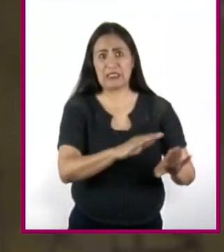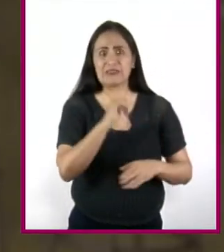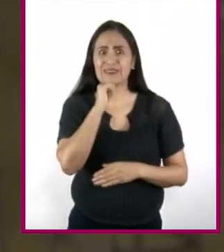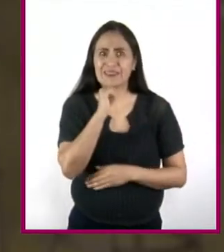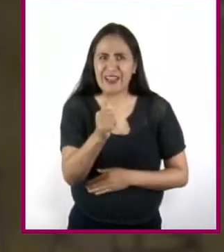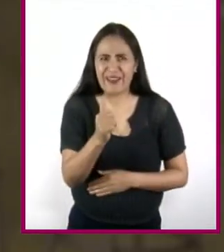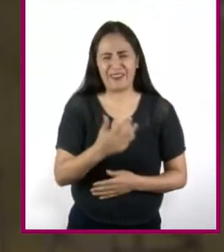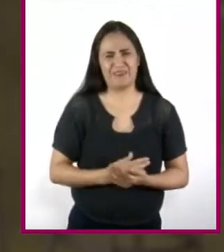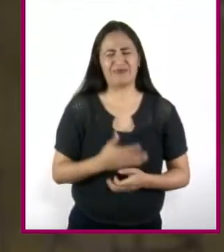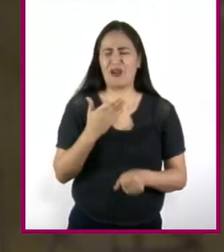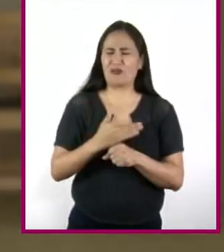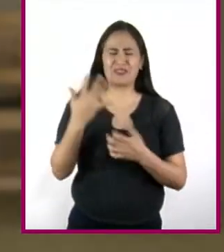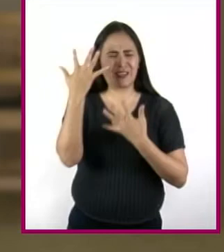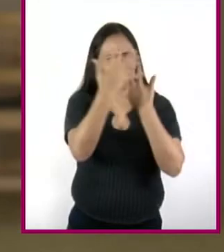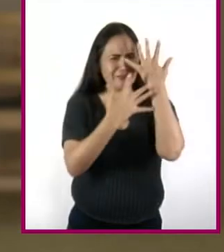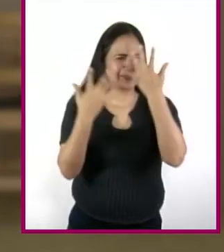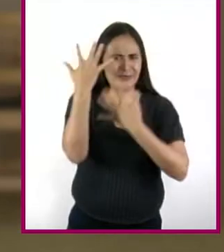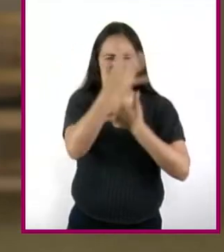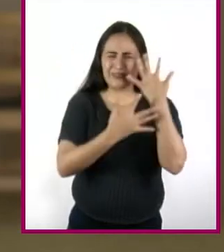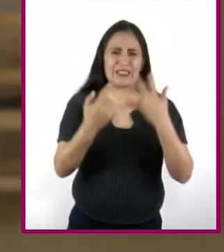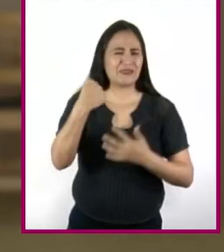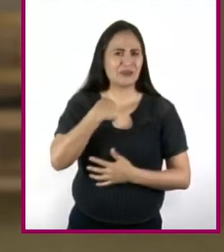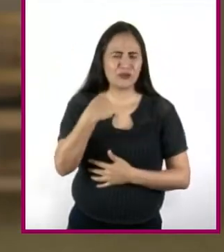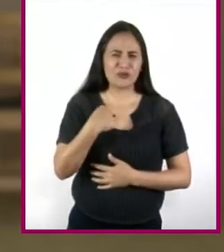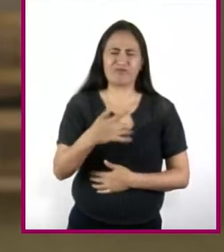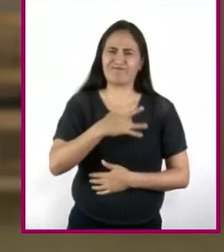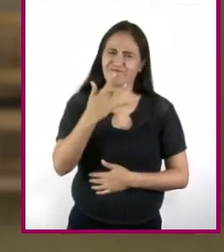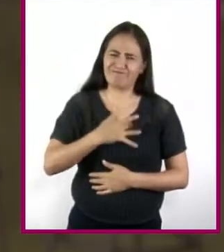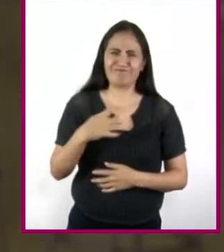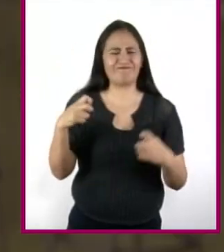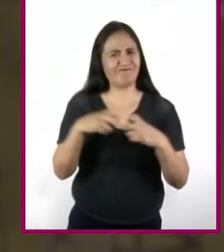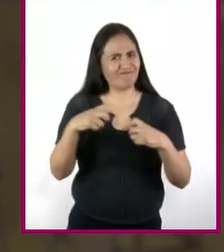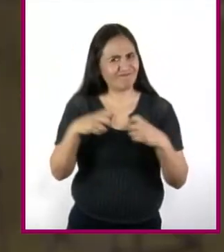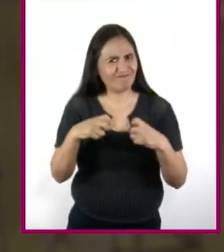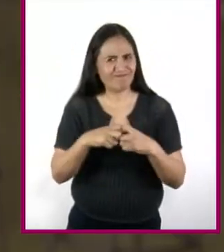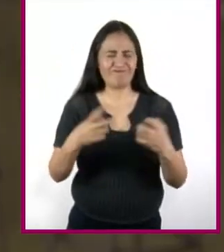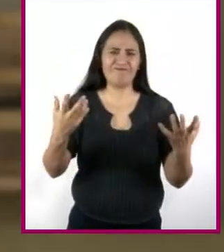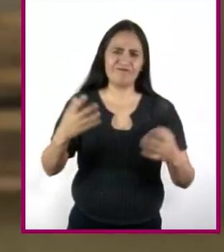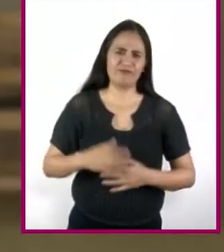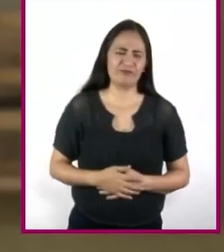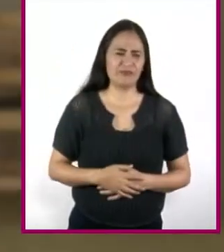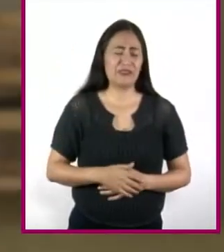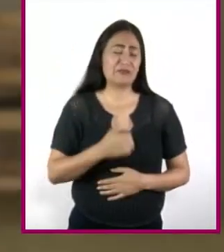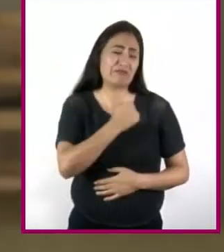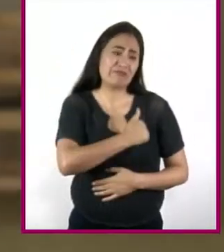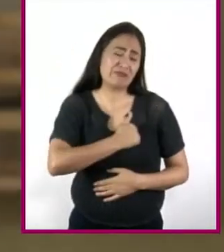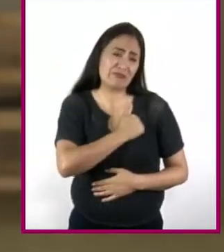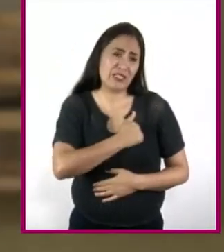un relajo y me estresa. Ay, Emi, lo lamento. Gracias, Lu.